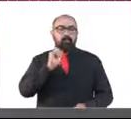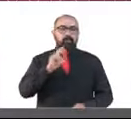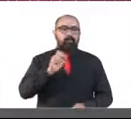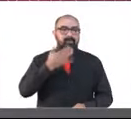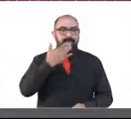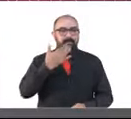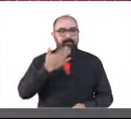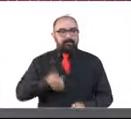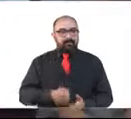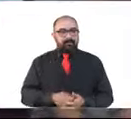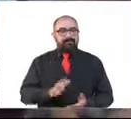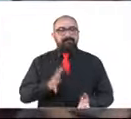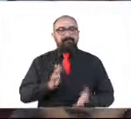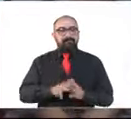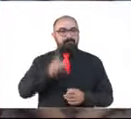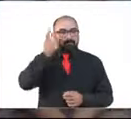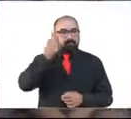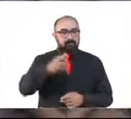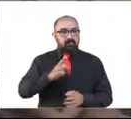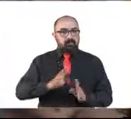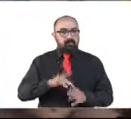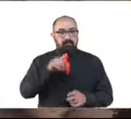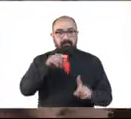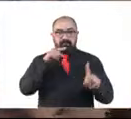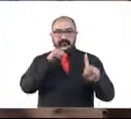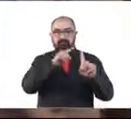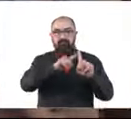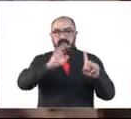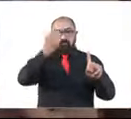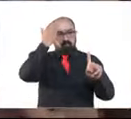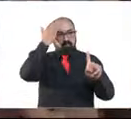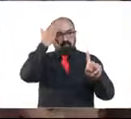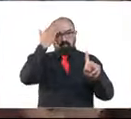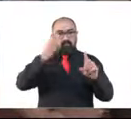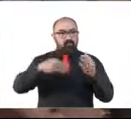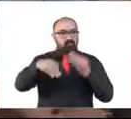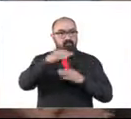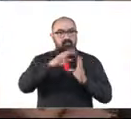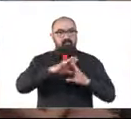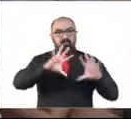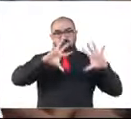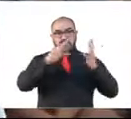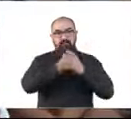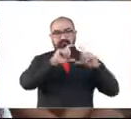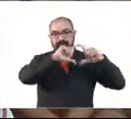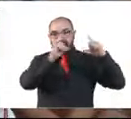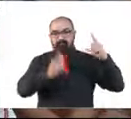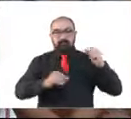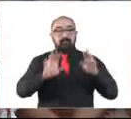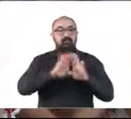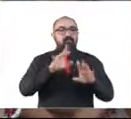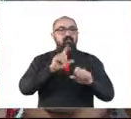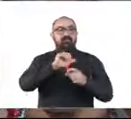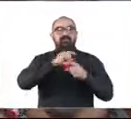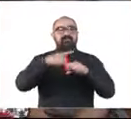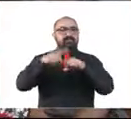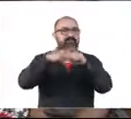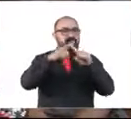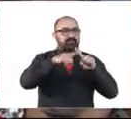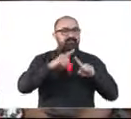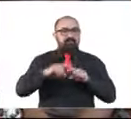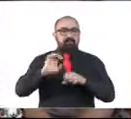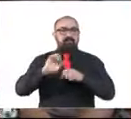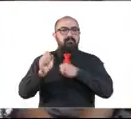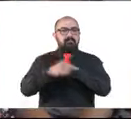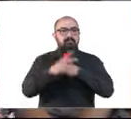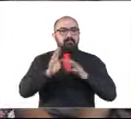gracias, doctora. Bueno, pues él tiene un sólido prestigio y reconocimiento en nuestro país y en el extranjero por su desempeño en el sector público, la academia